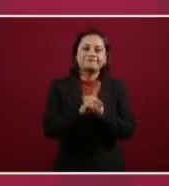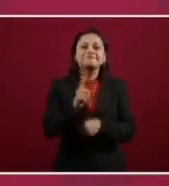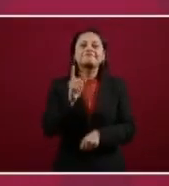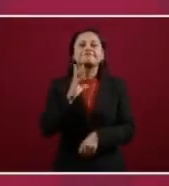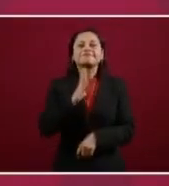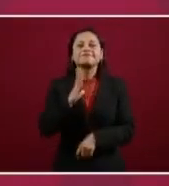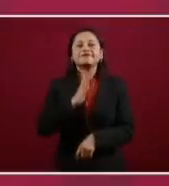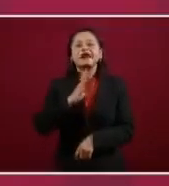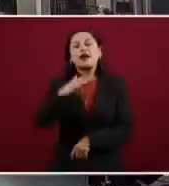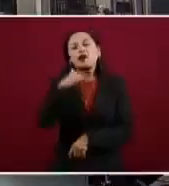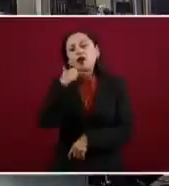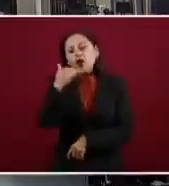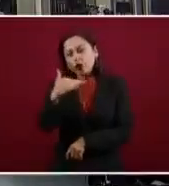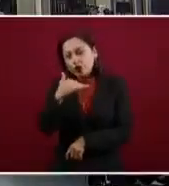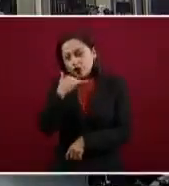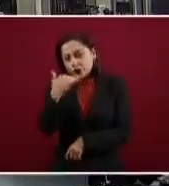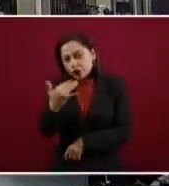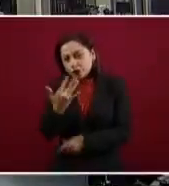con